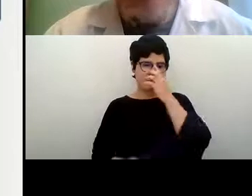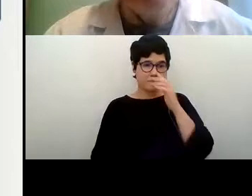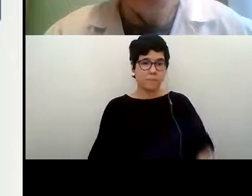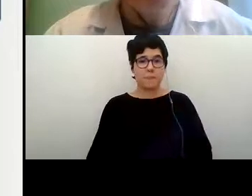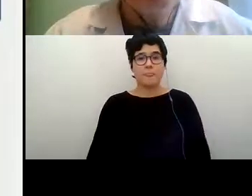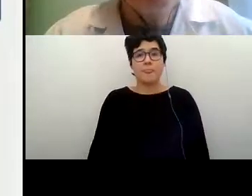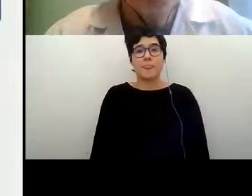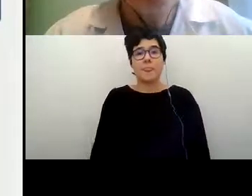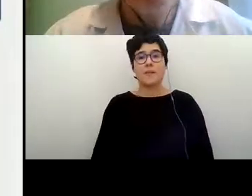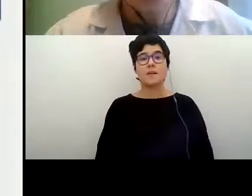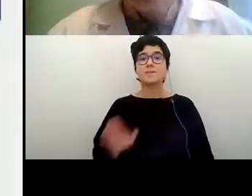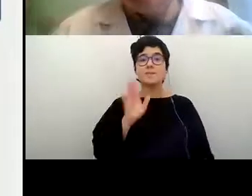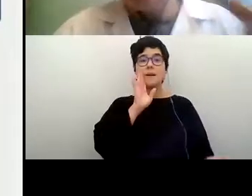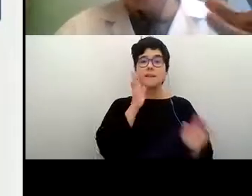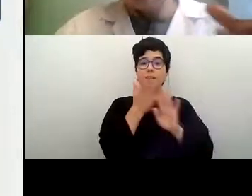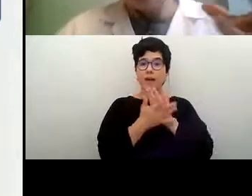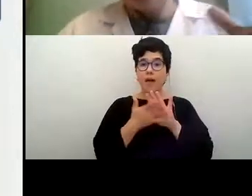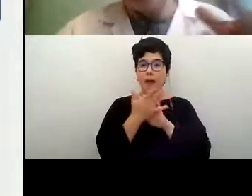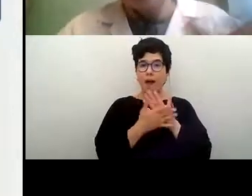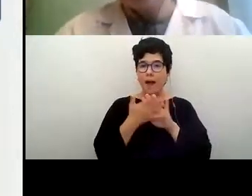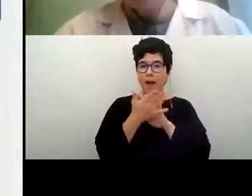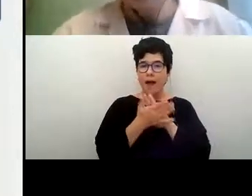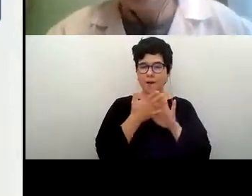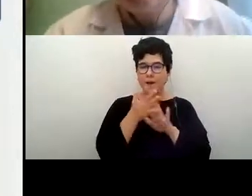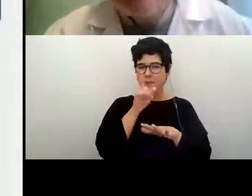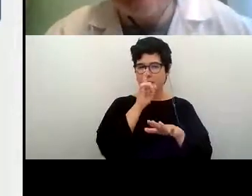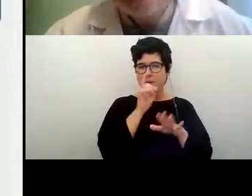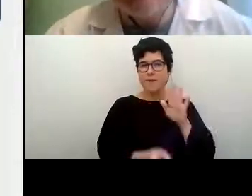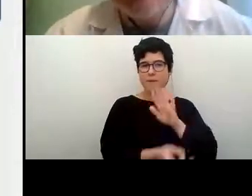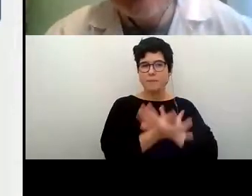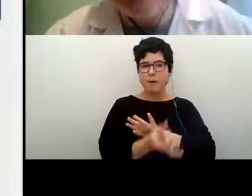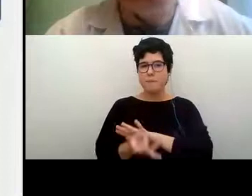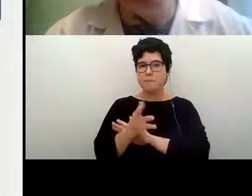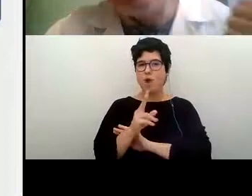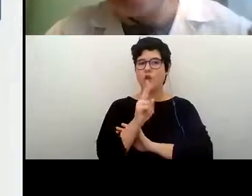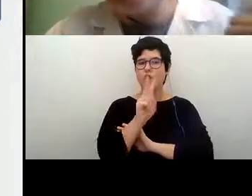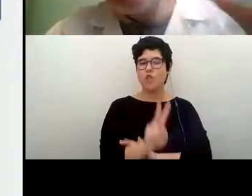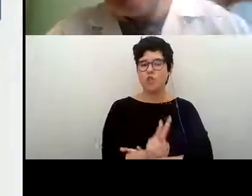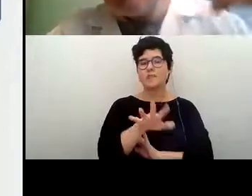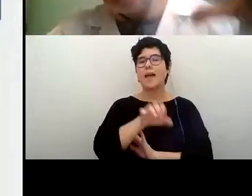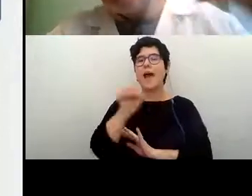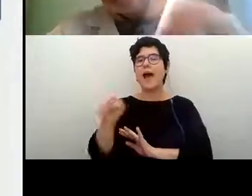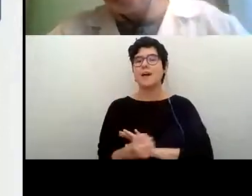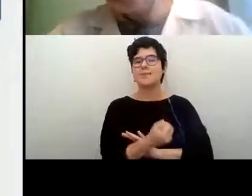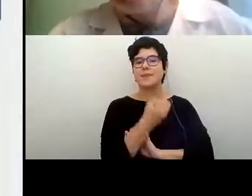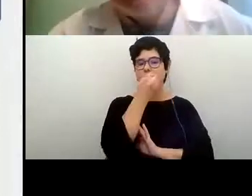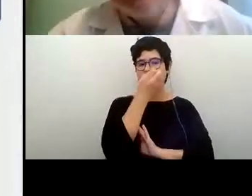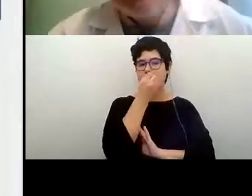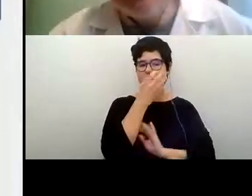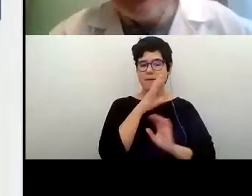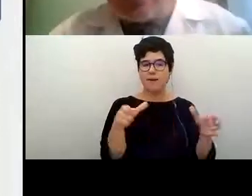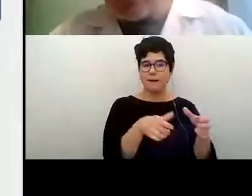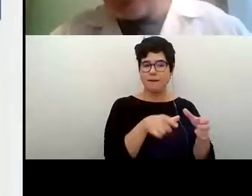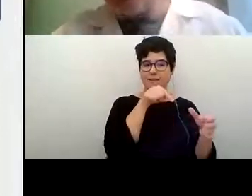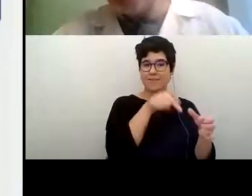Vale, comentábamos que habían dos causas posibles de esta astenia primaveral, que una era el desequilibrio